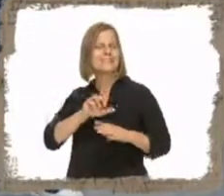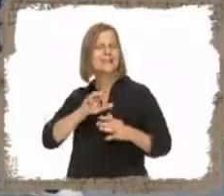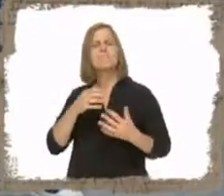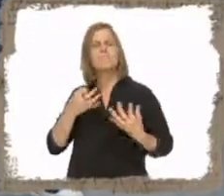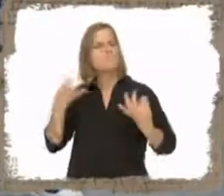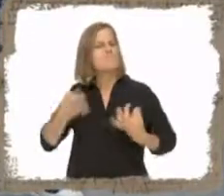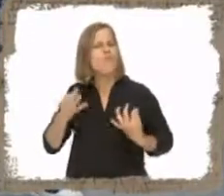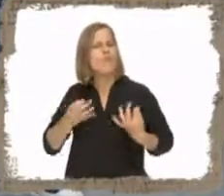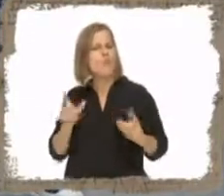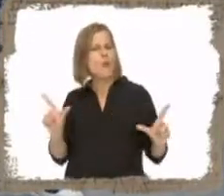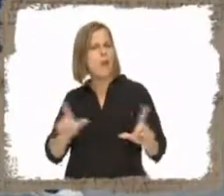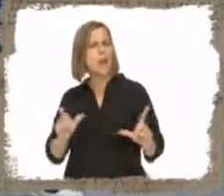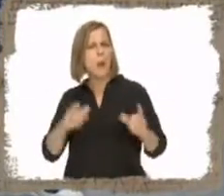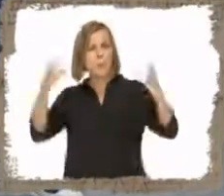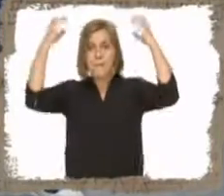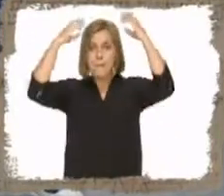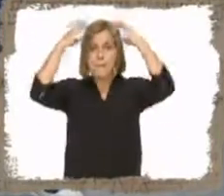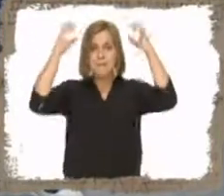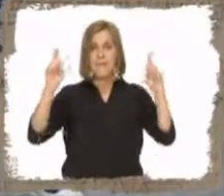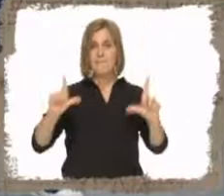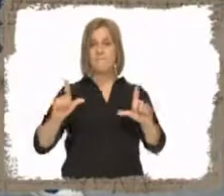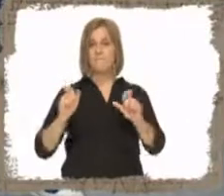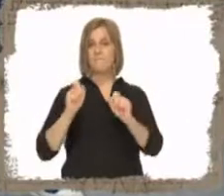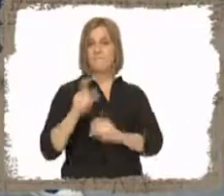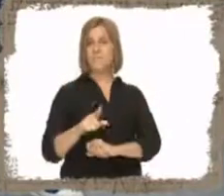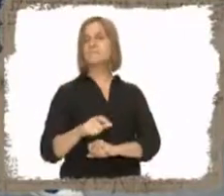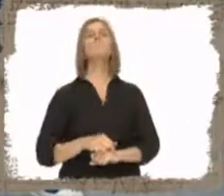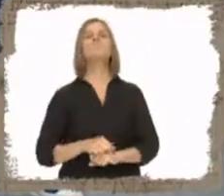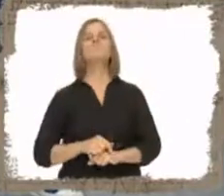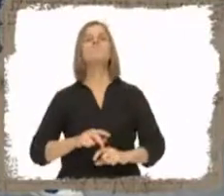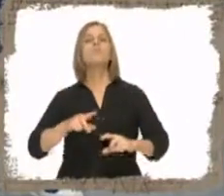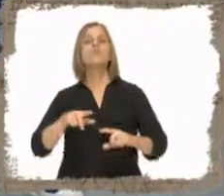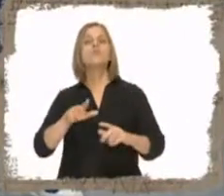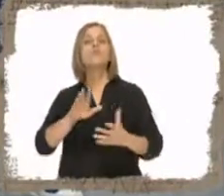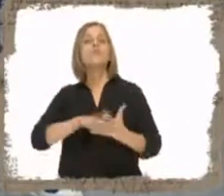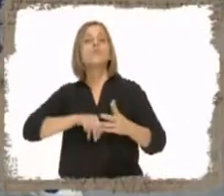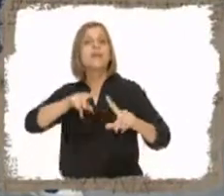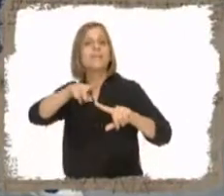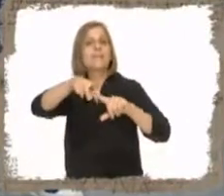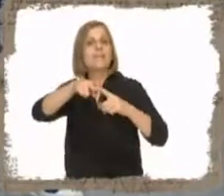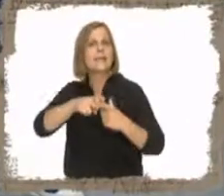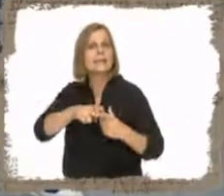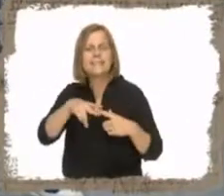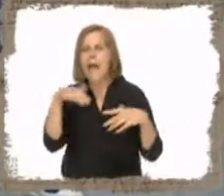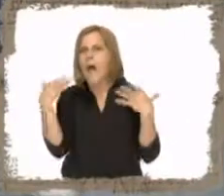este maravilloso programa de Piki Visión, vamos a hablar de una técnica